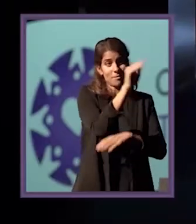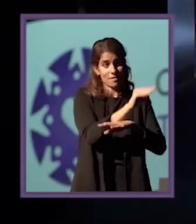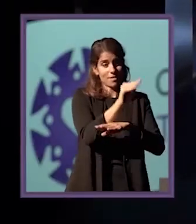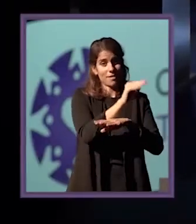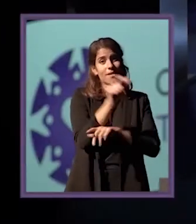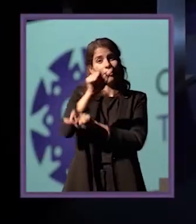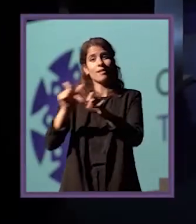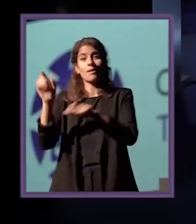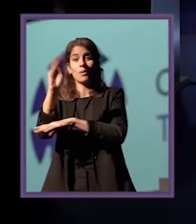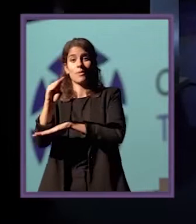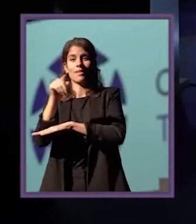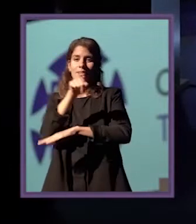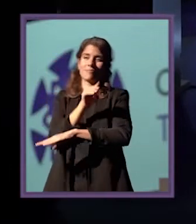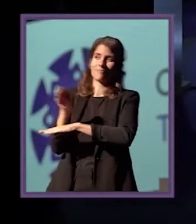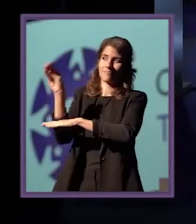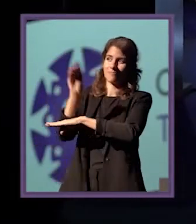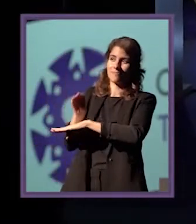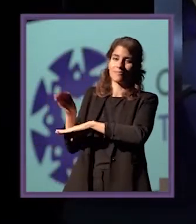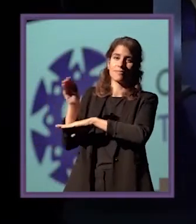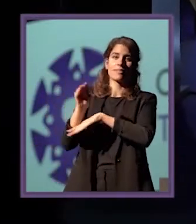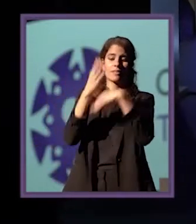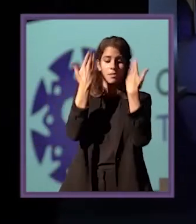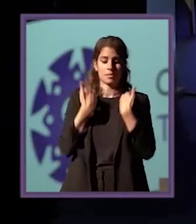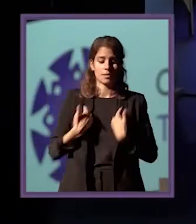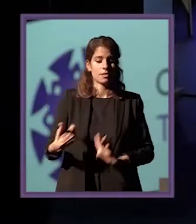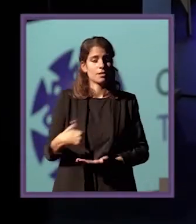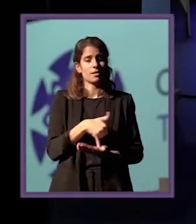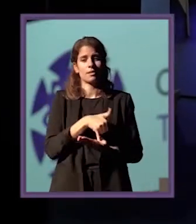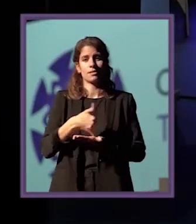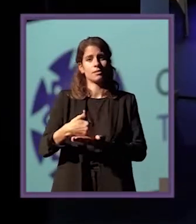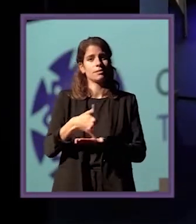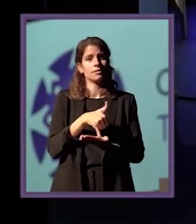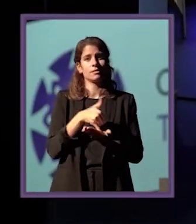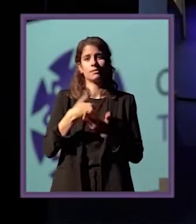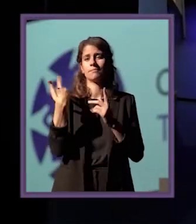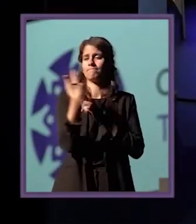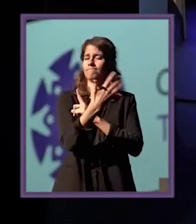te cuida, no maltrates nunca mi fragilidad.